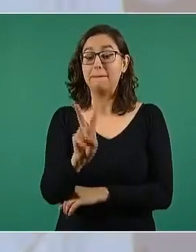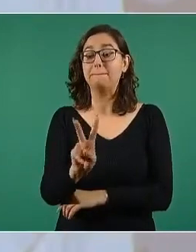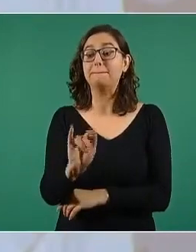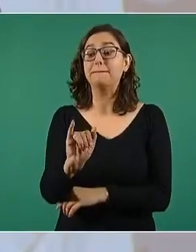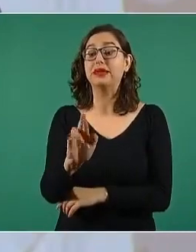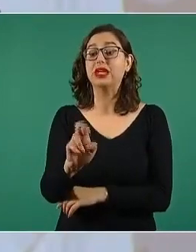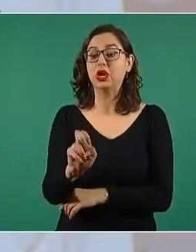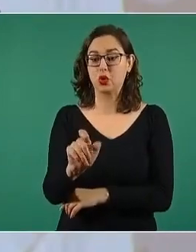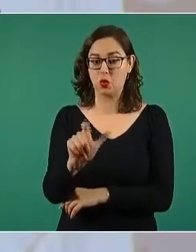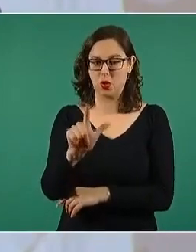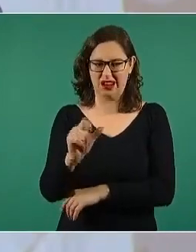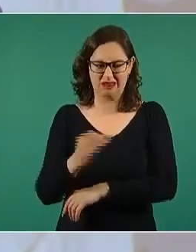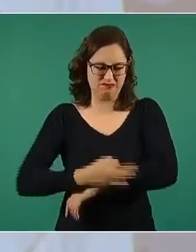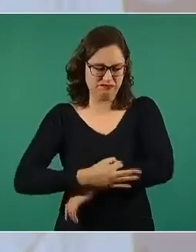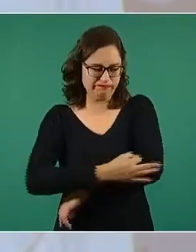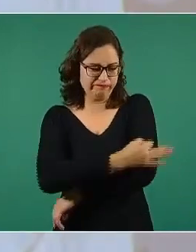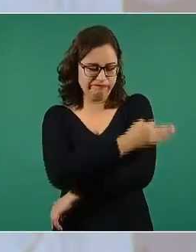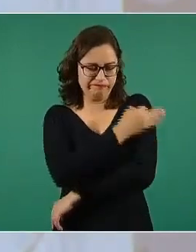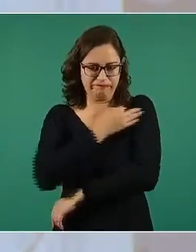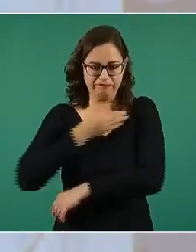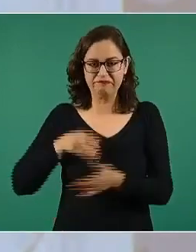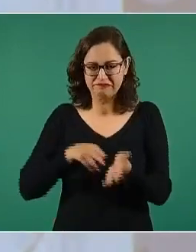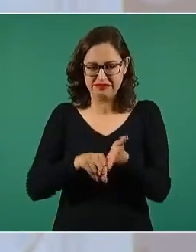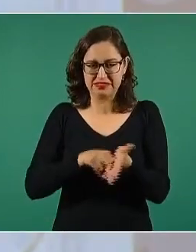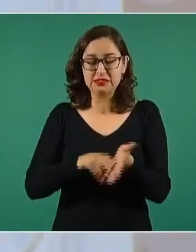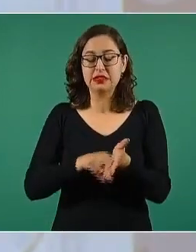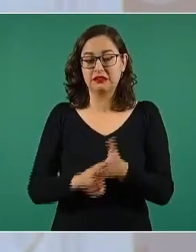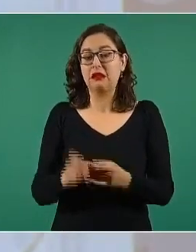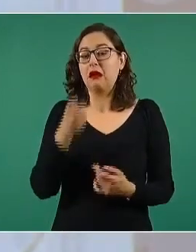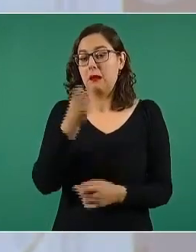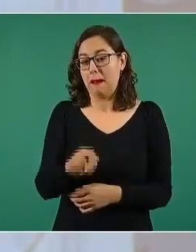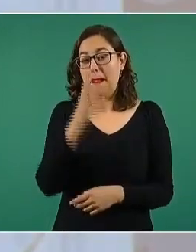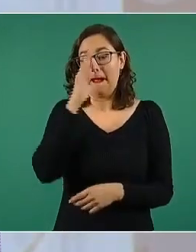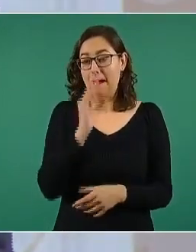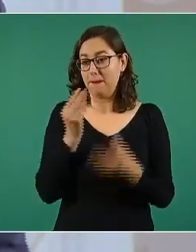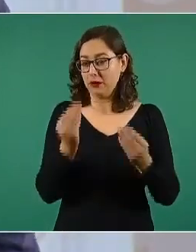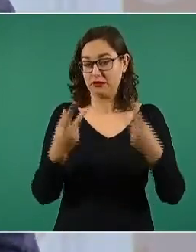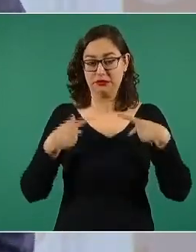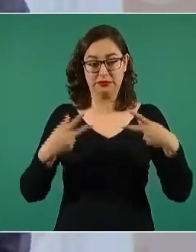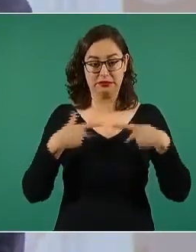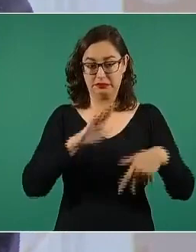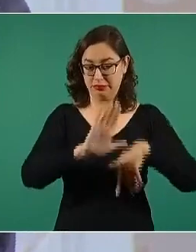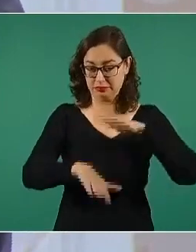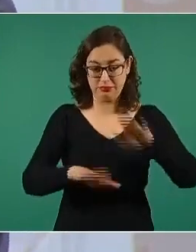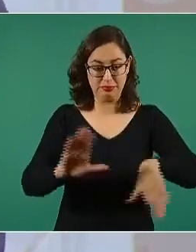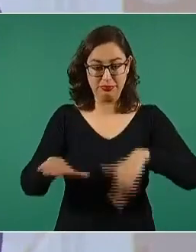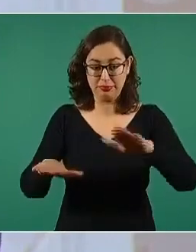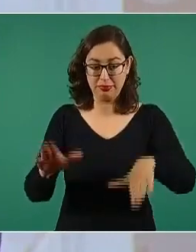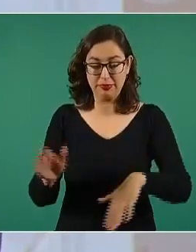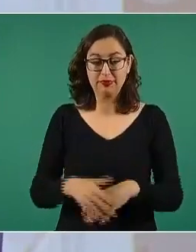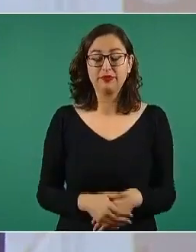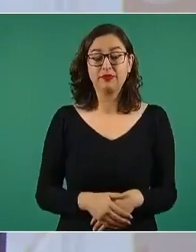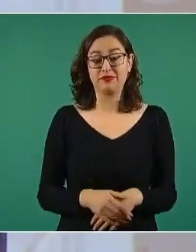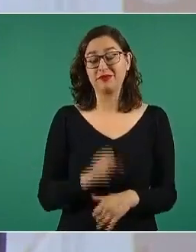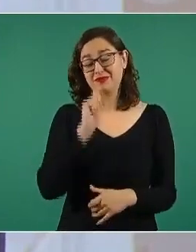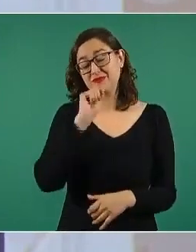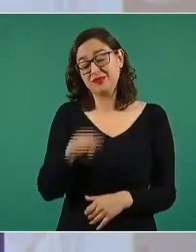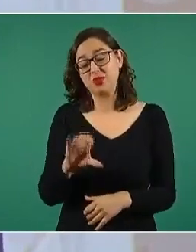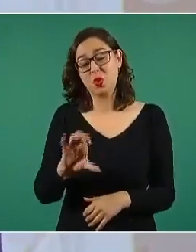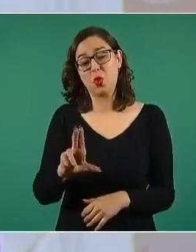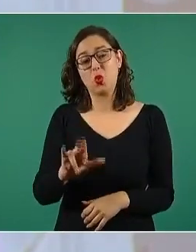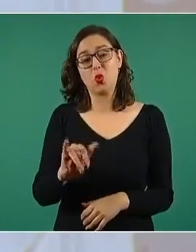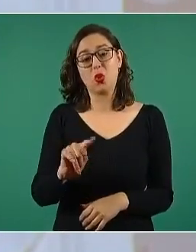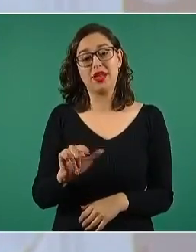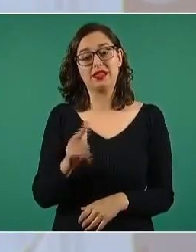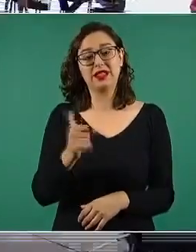en ese entonces muchas muertes, entre otras la de Cuitláhuac, quien había